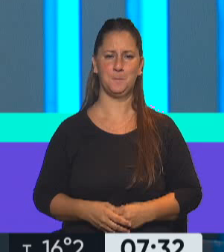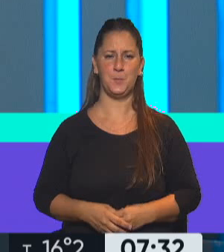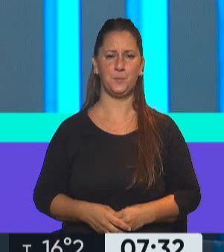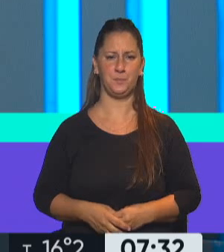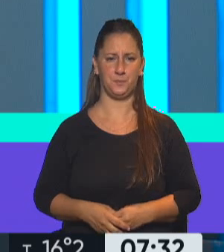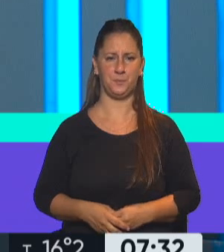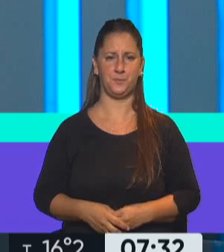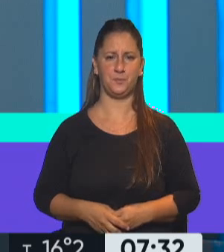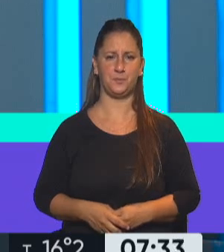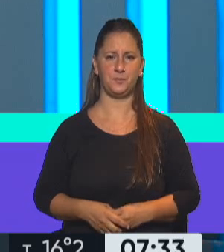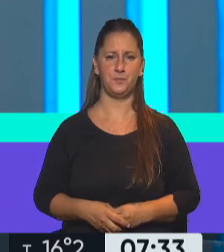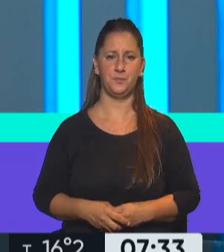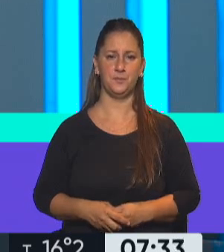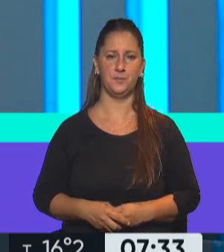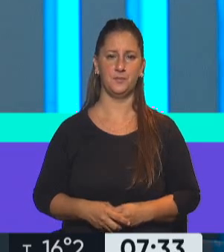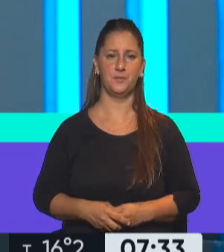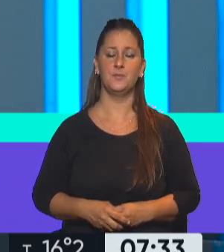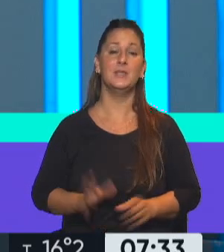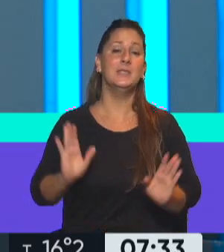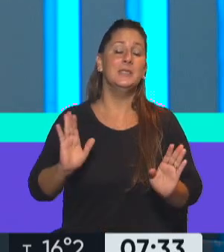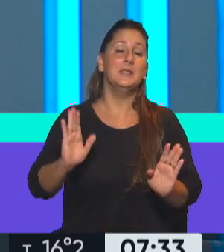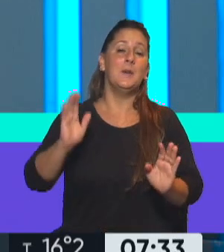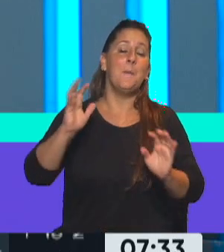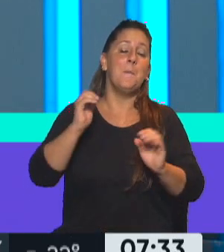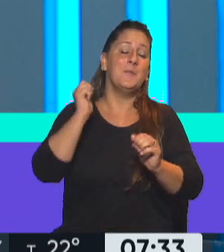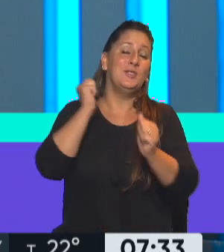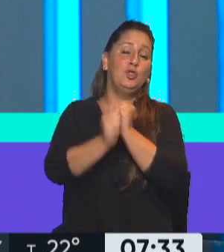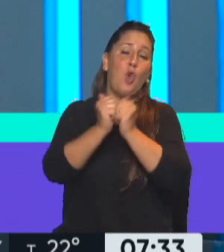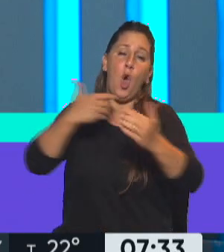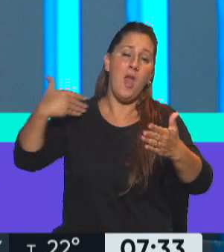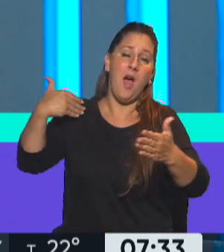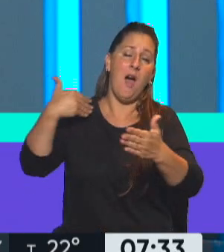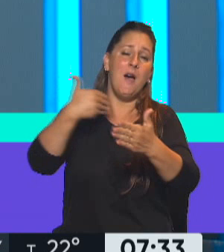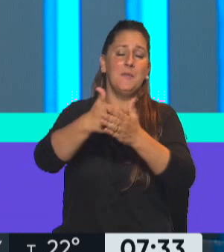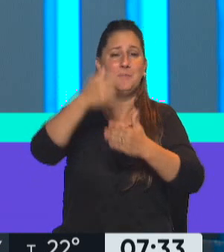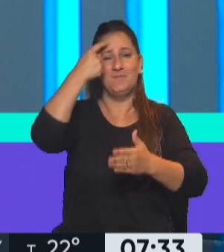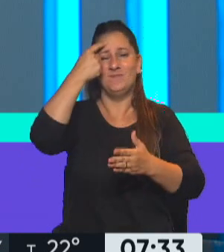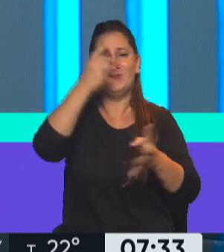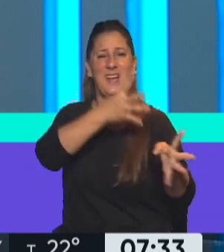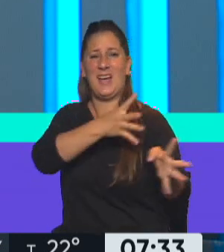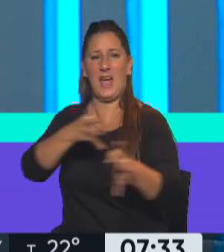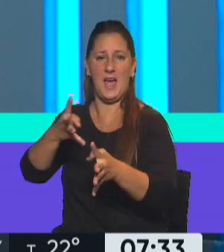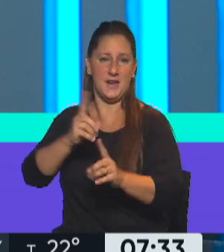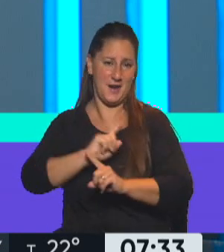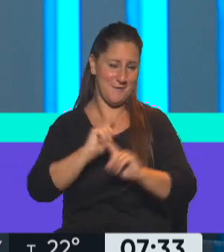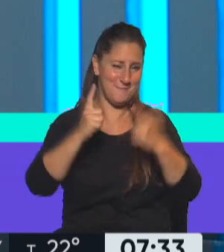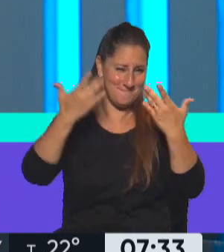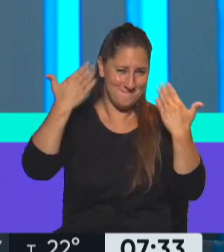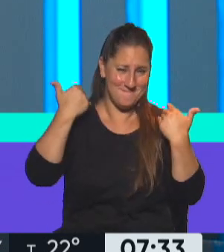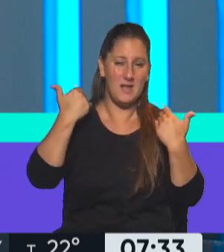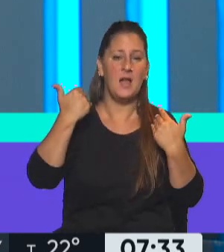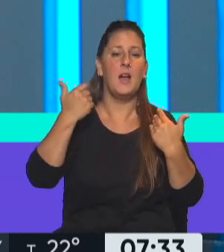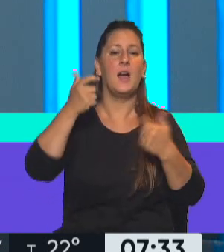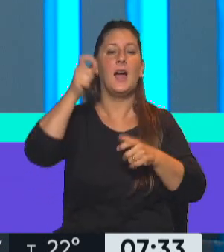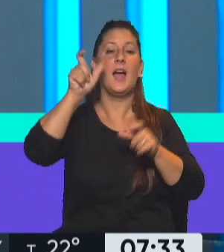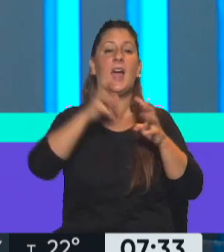Es una ilusión que en algún momento de la historia humana no existía la guerra. Los que no escuchan sobre la guerra o no quieren prestar atención a